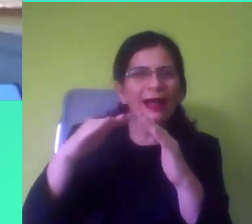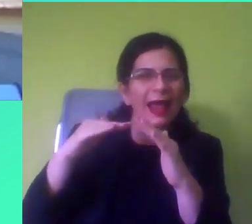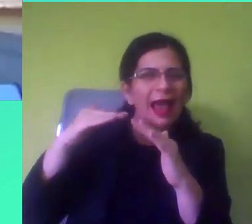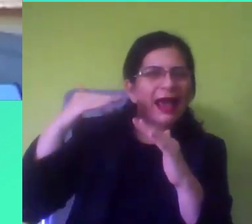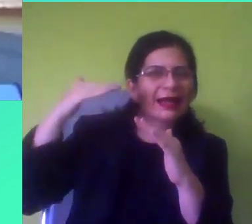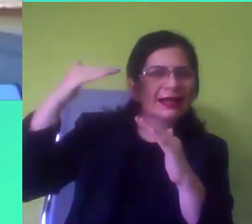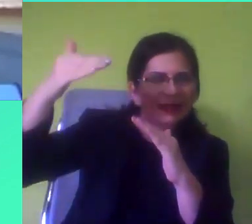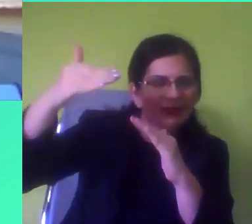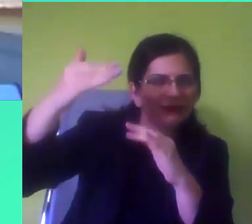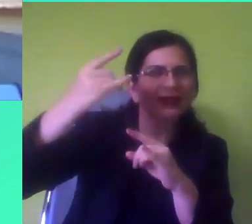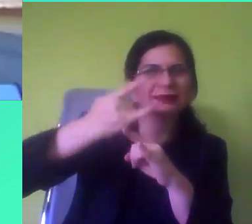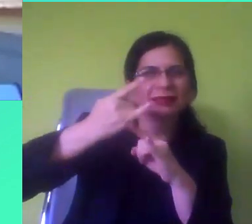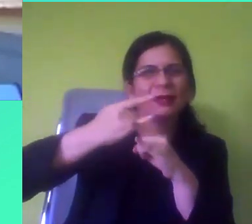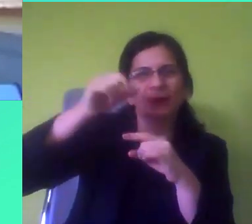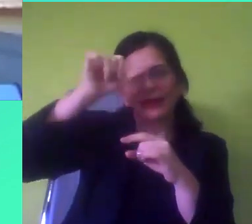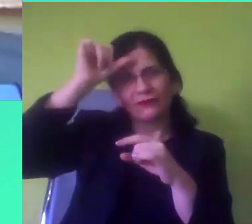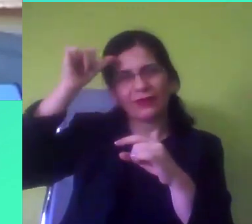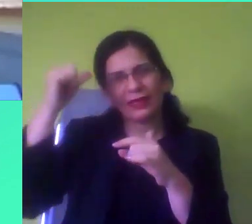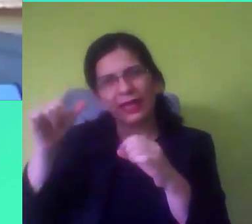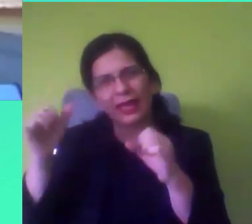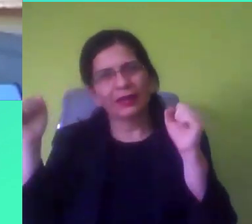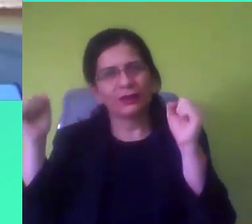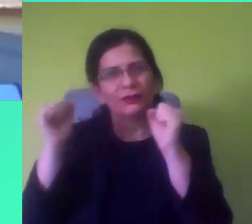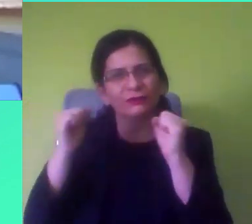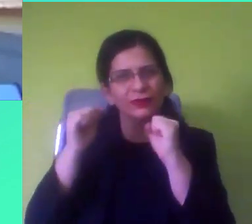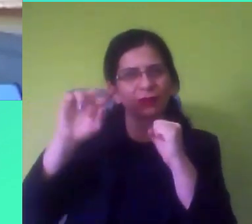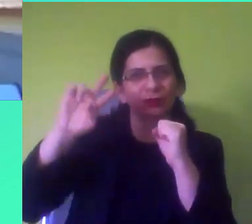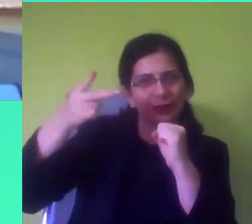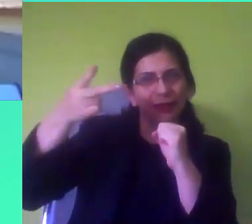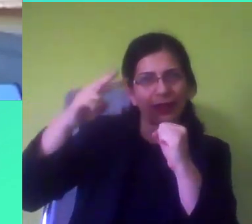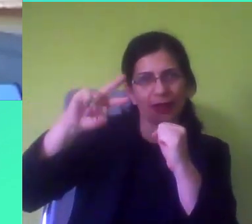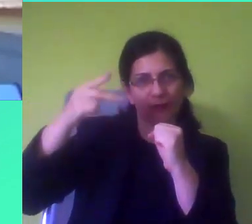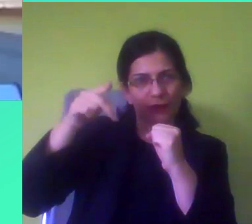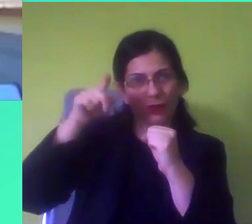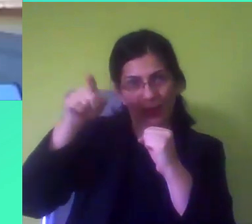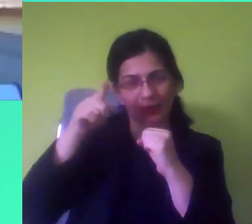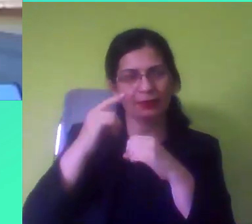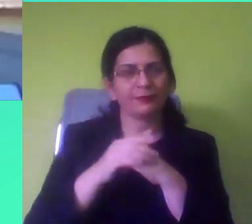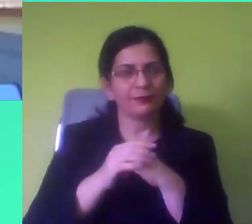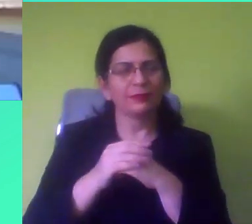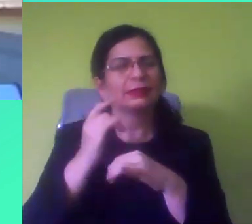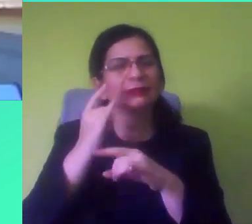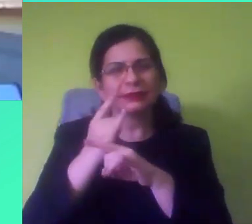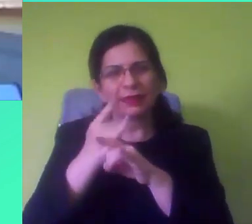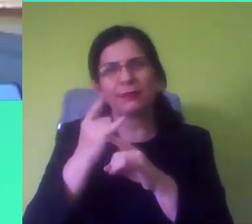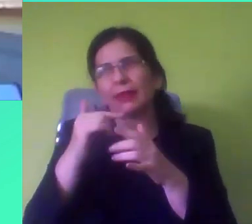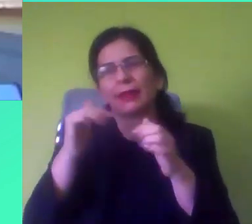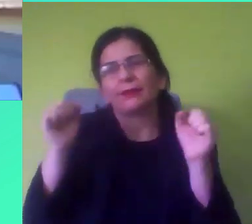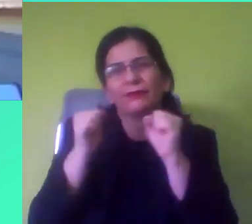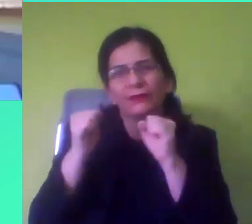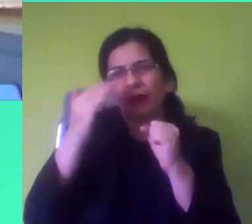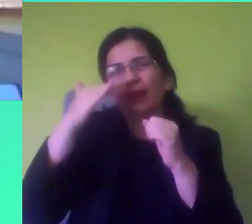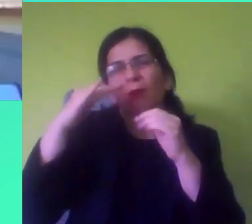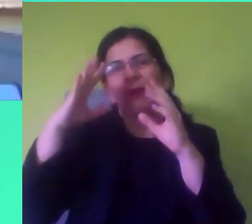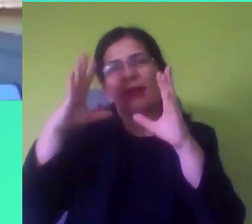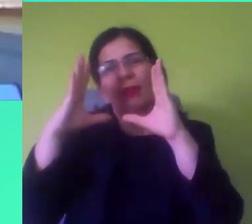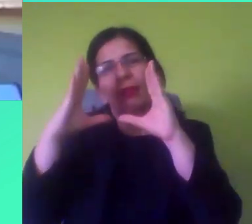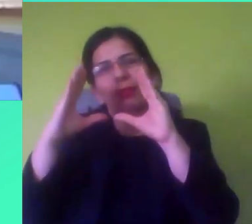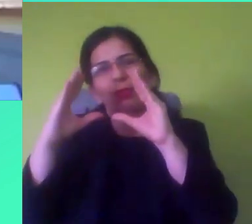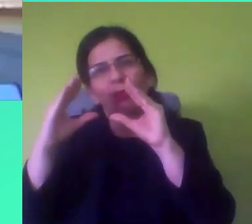un descongelamiento entre verano e invierno, se conoce como la capa activa, y esta zona sufre eso, un congelamiento estacional.